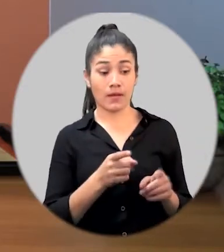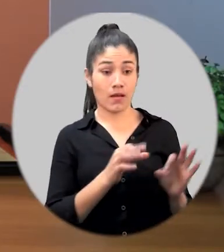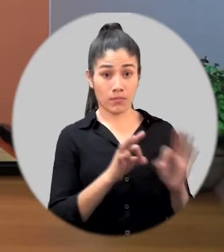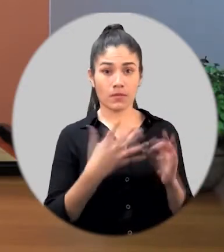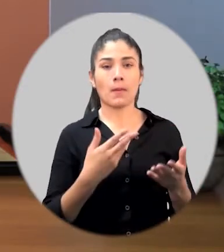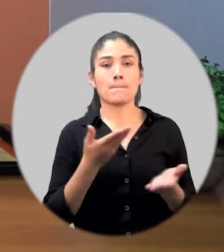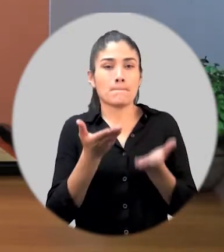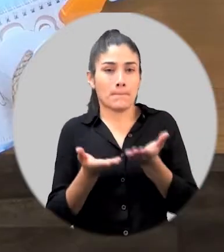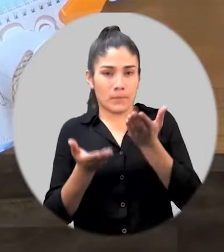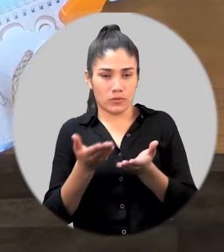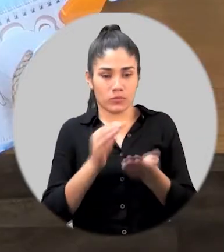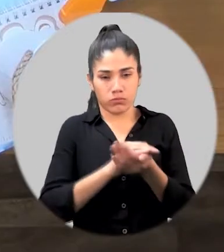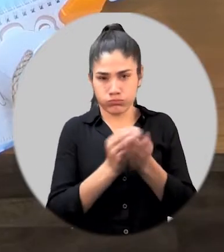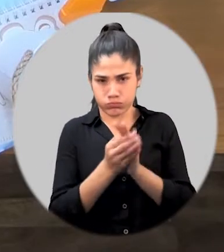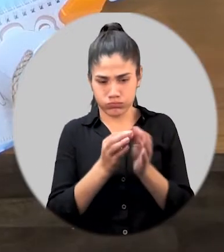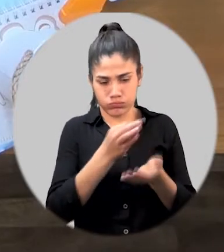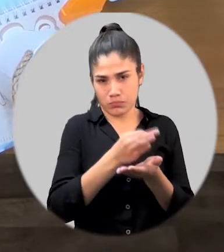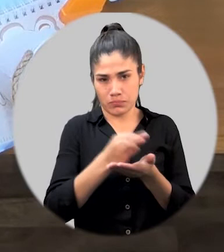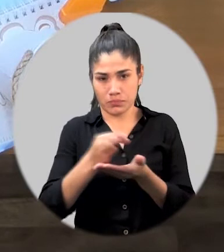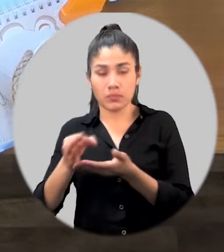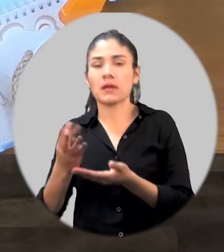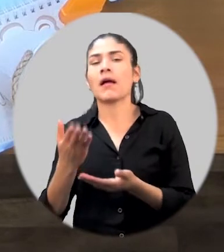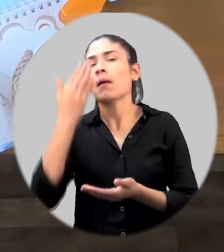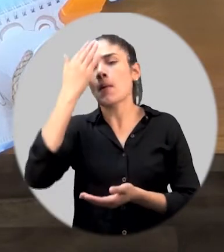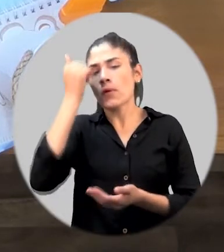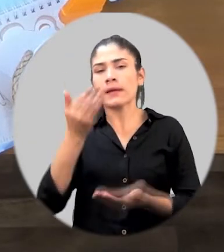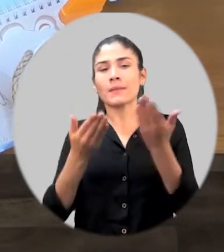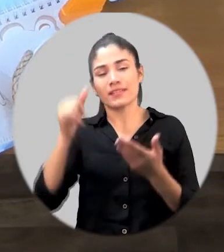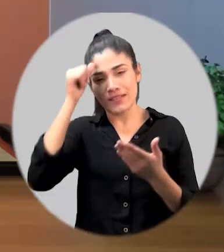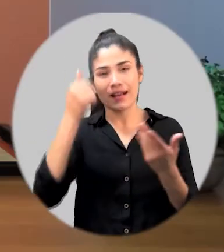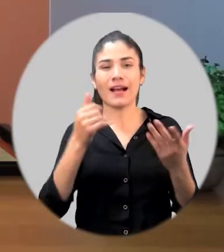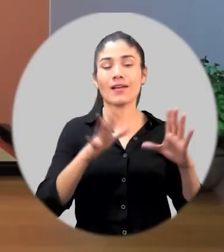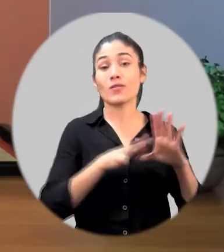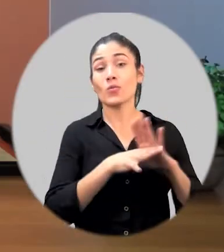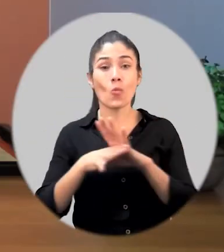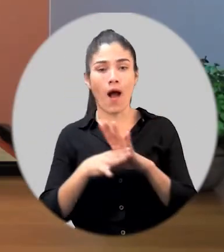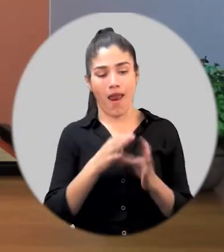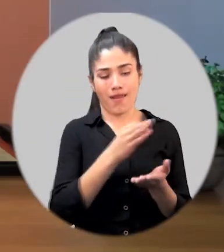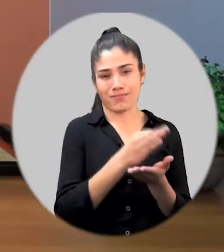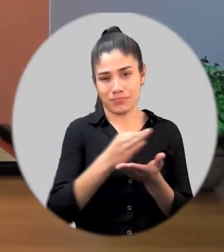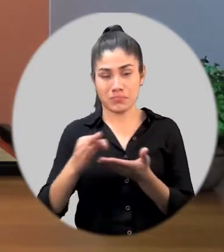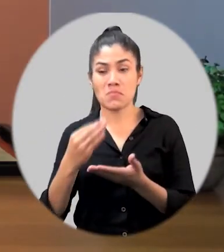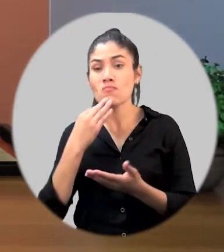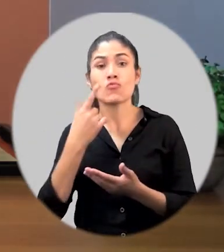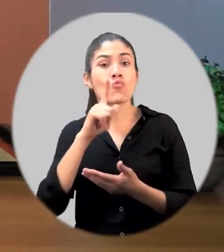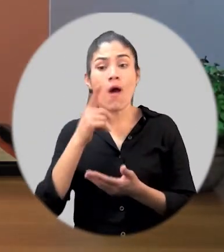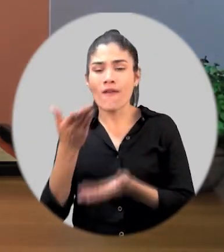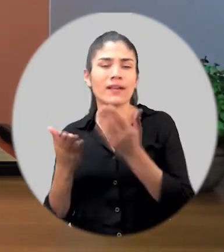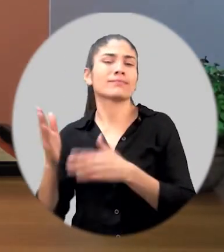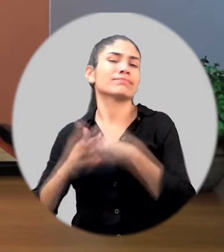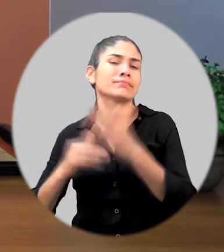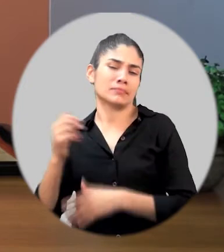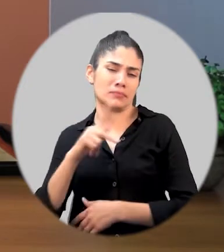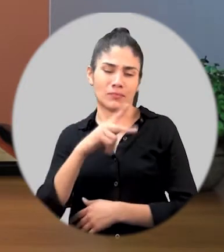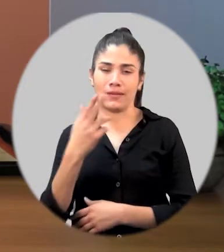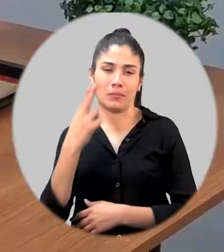en bolitas. Pesamos para que todas queden iguales. Pero en el caso de que no tengan balanza, no hay problema, tampoco pueden hacer del